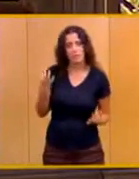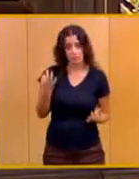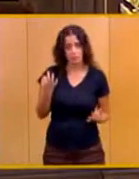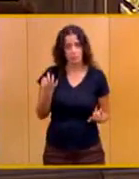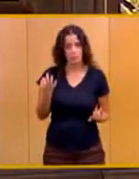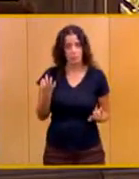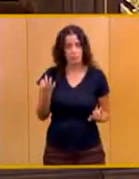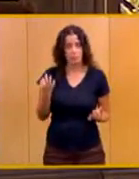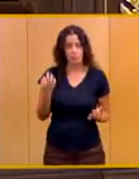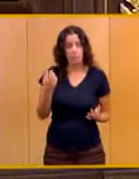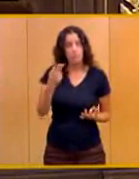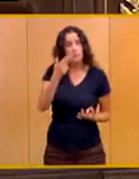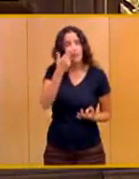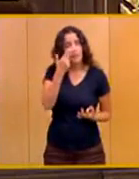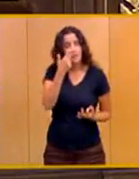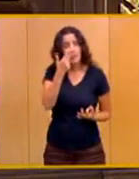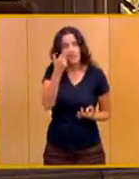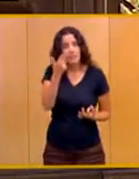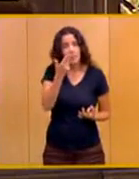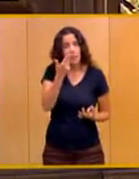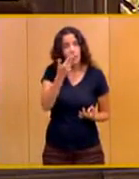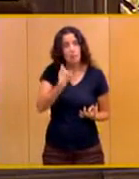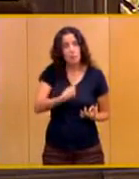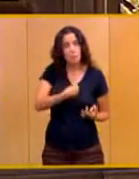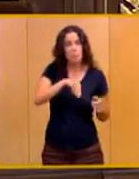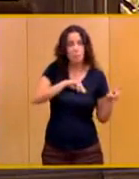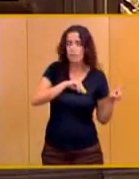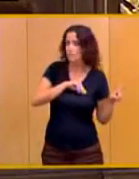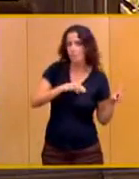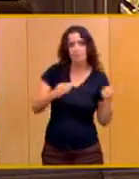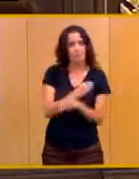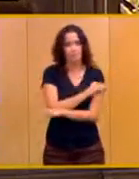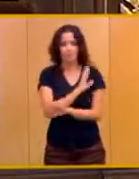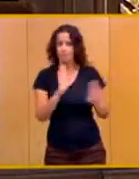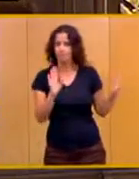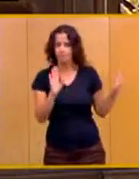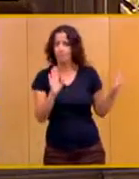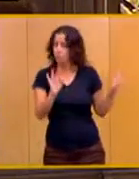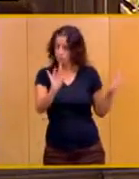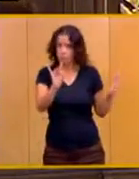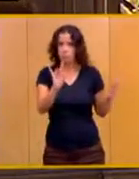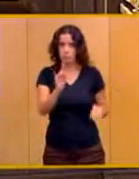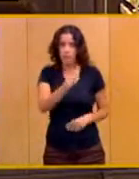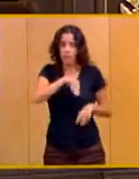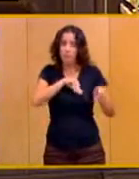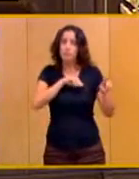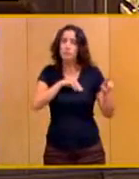Le conviene a usted lo que no le conviene a España. Ese es el problema. A España le conviene, sí, a España le